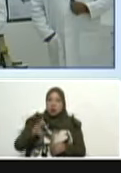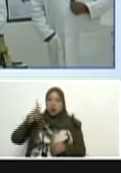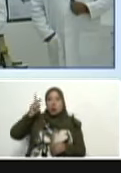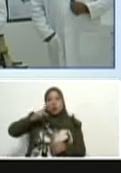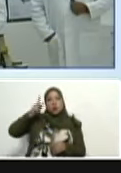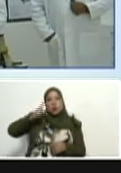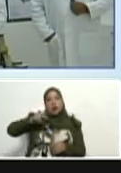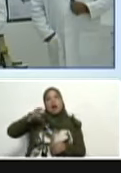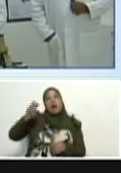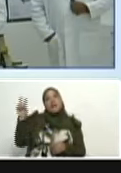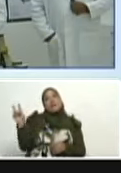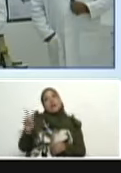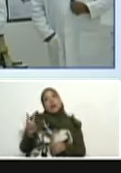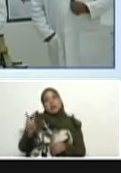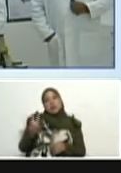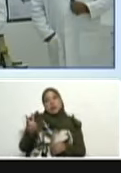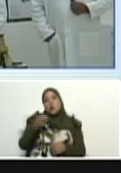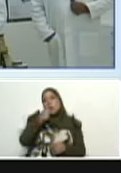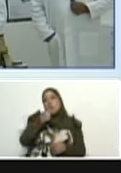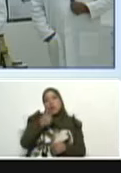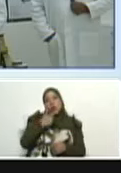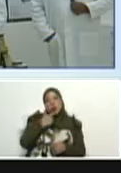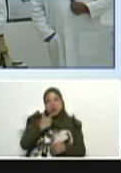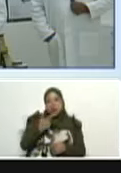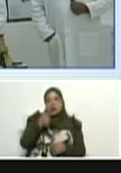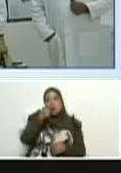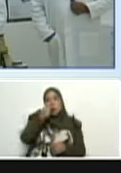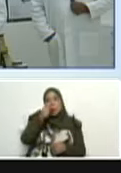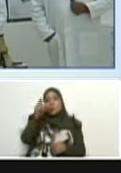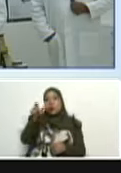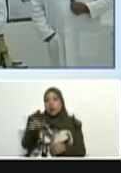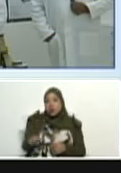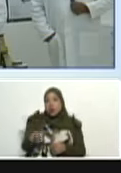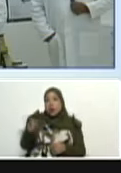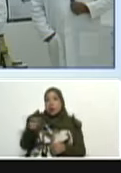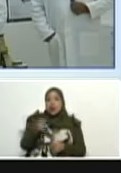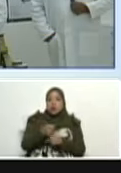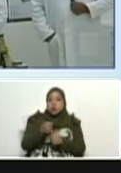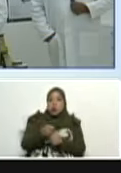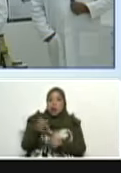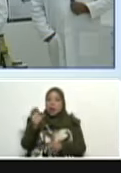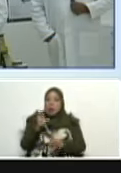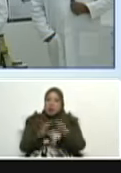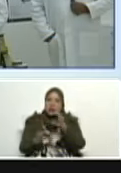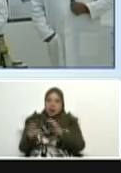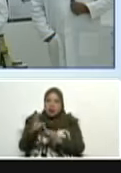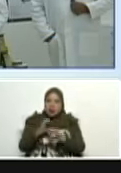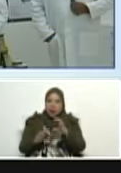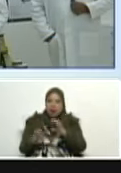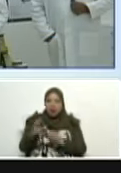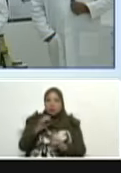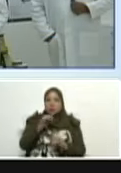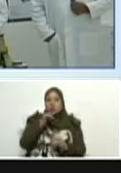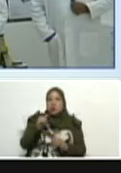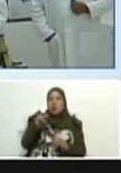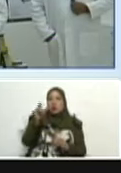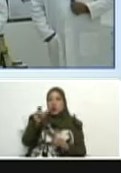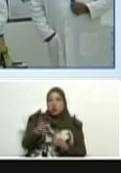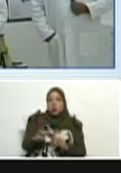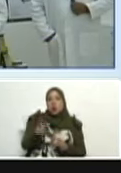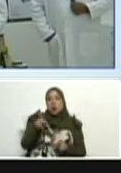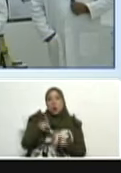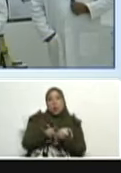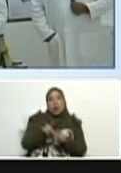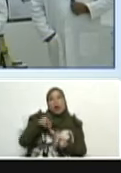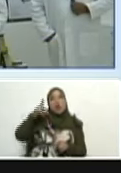Central de Venezuela, intachable, un hombre majestuoso, dedicado a la ciencia. Aquí están dos compañeros de él, el doctor José Luis Ramírez y el doctor